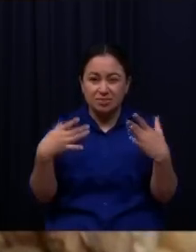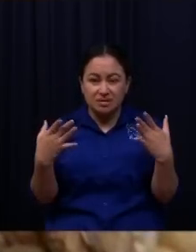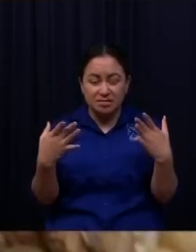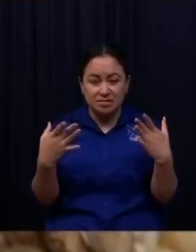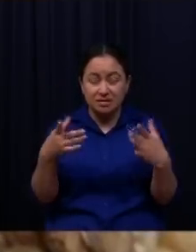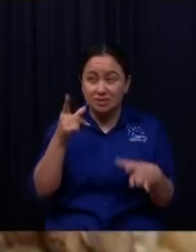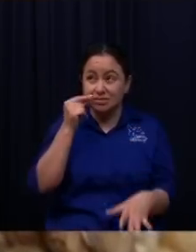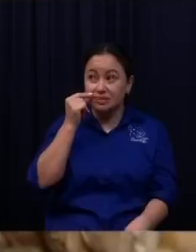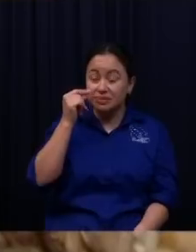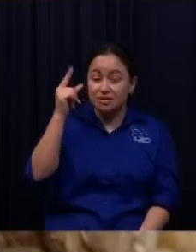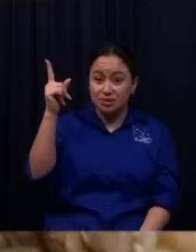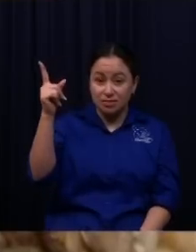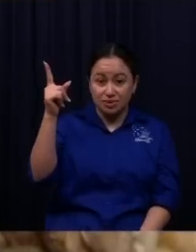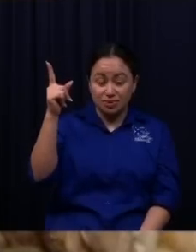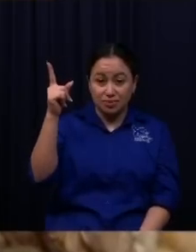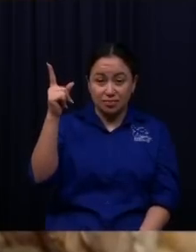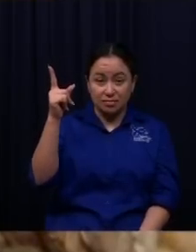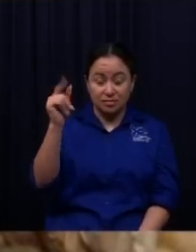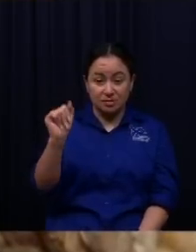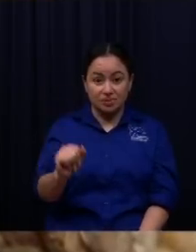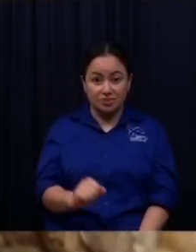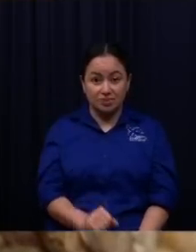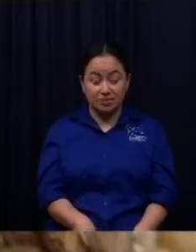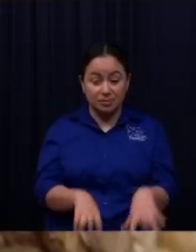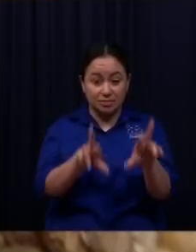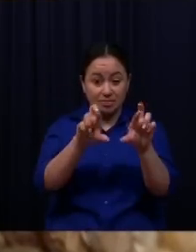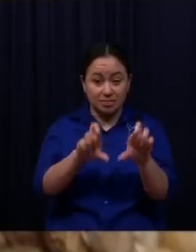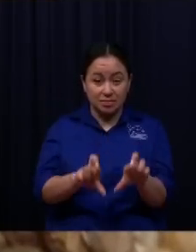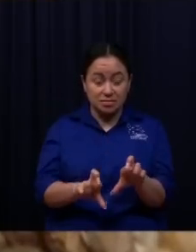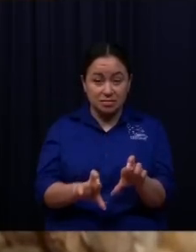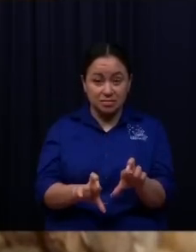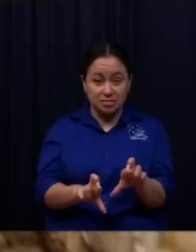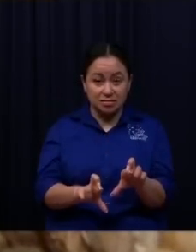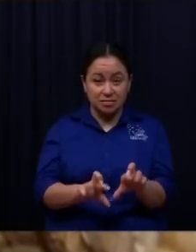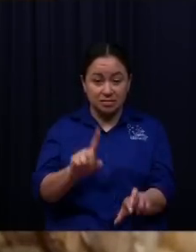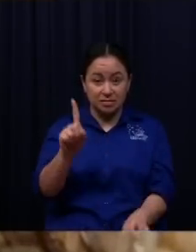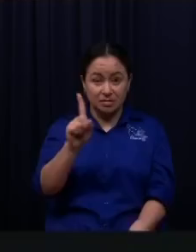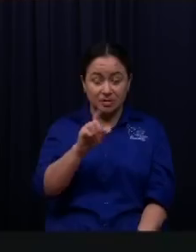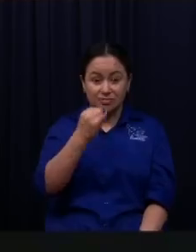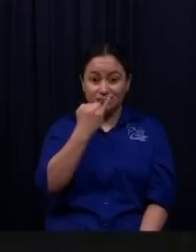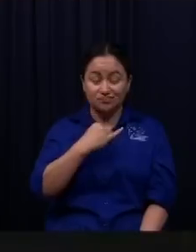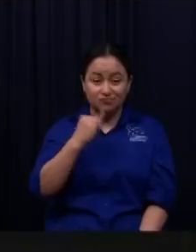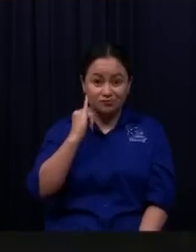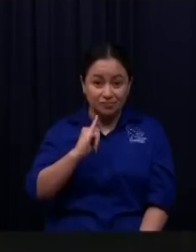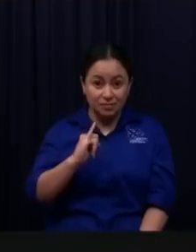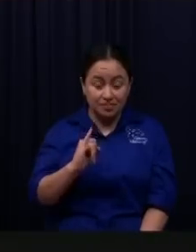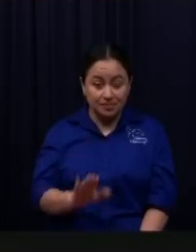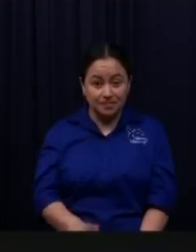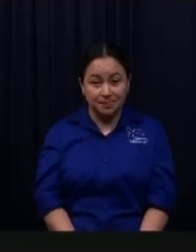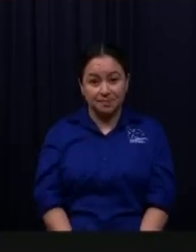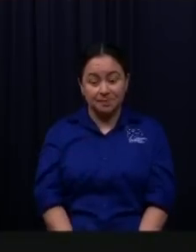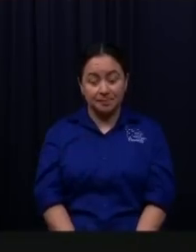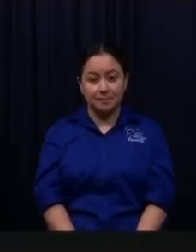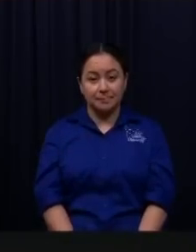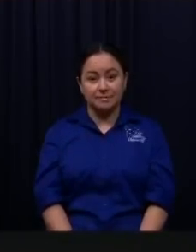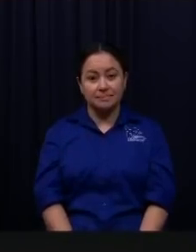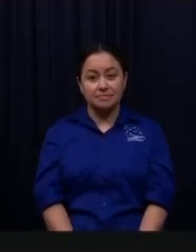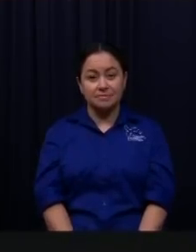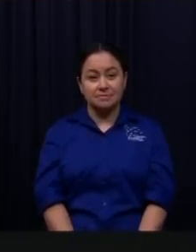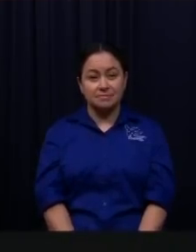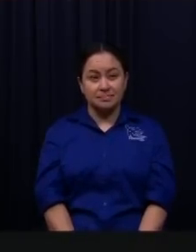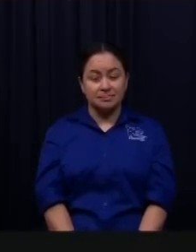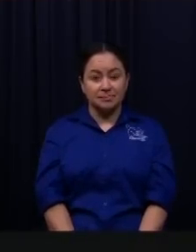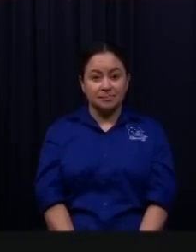levanta a un judío para enseñarle a los gentiles. Hermana, perdón, pero